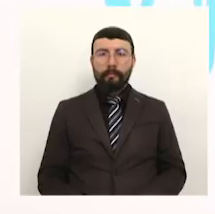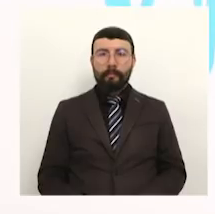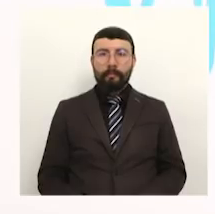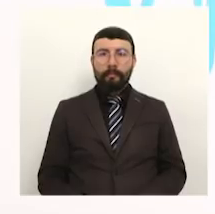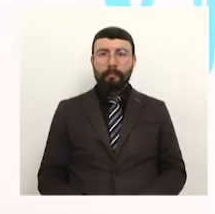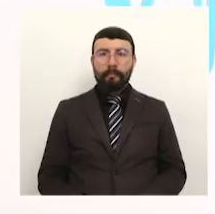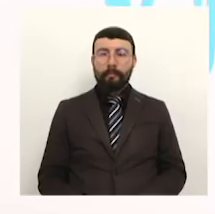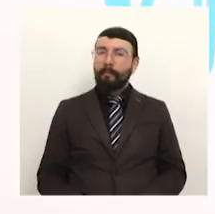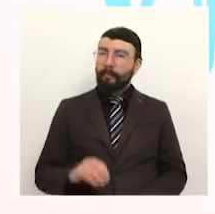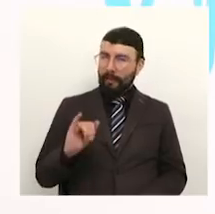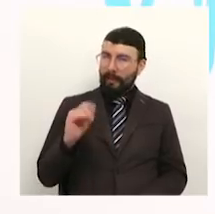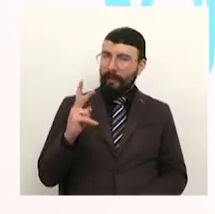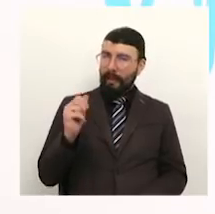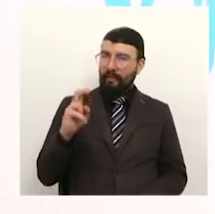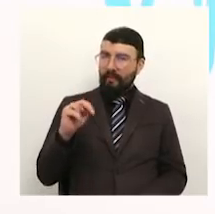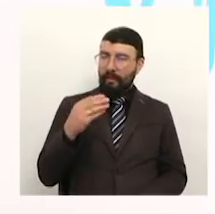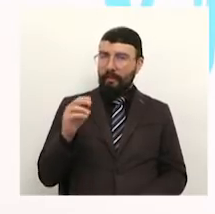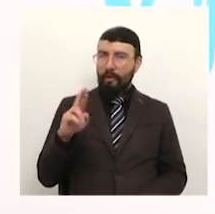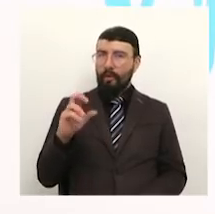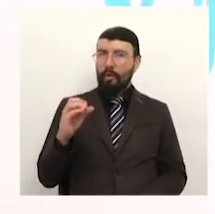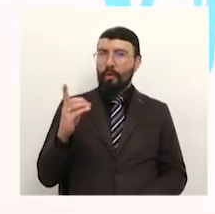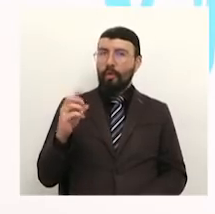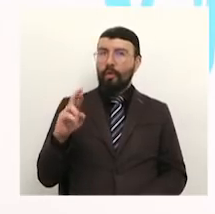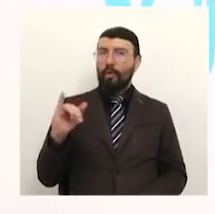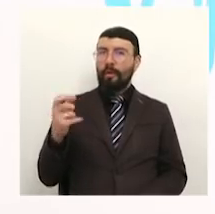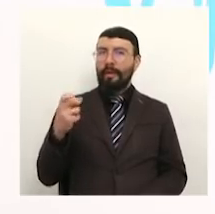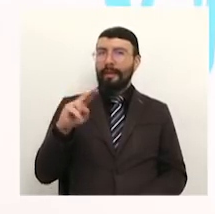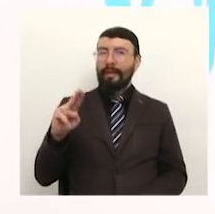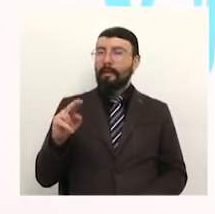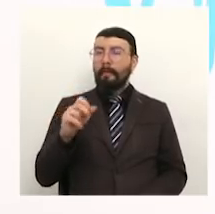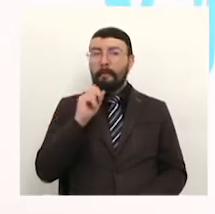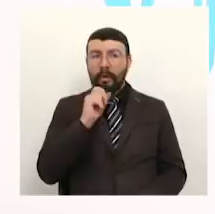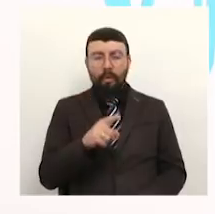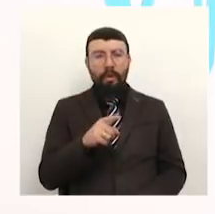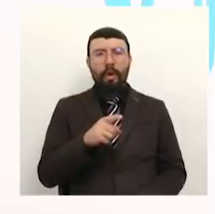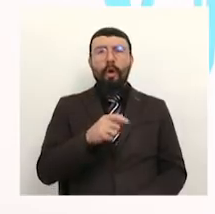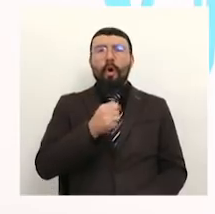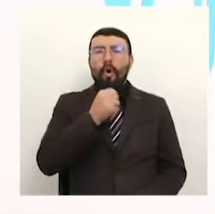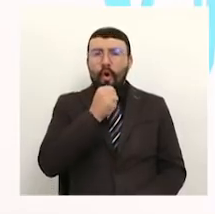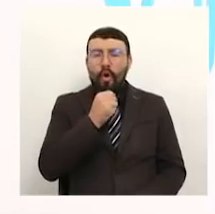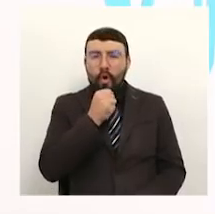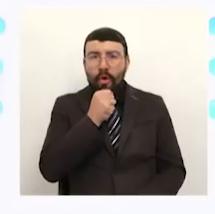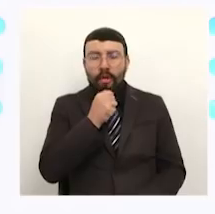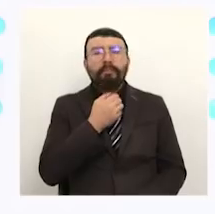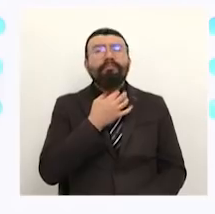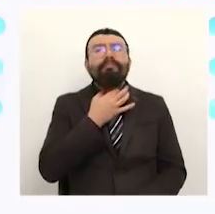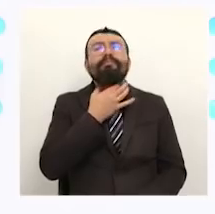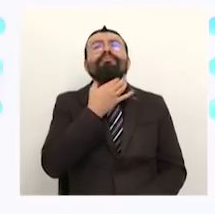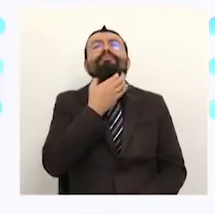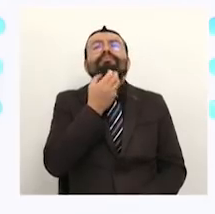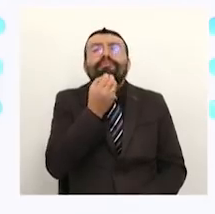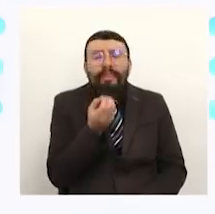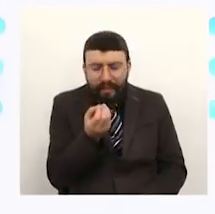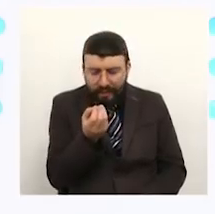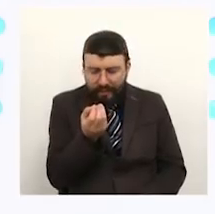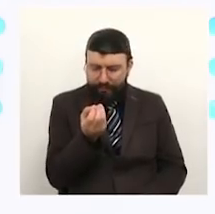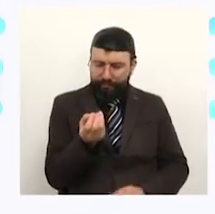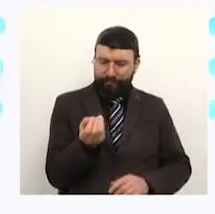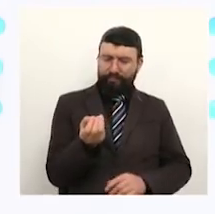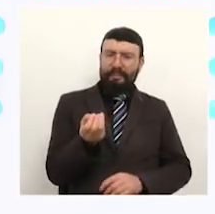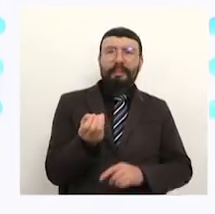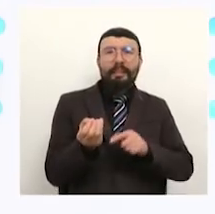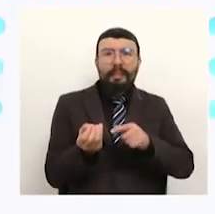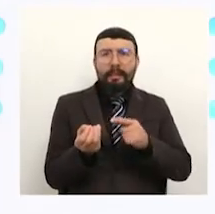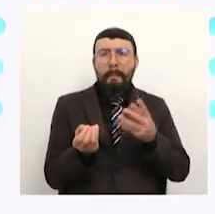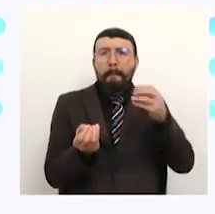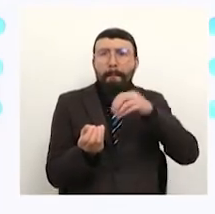pregunte iván darío rodríguez cuando es flema con sangre que se debe hacer bueno con la flema con sangre ese es